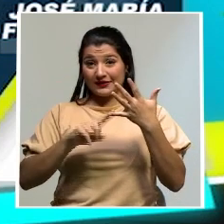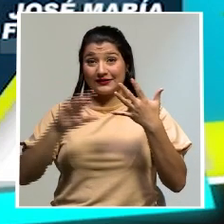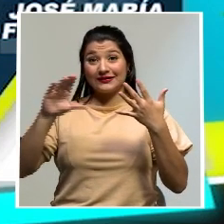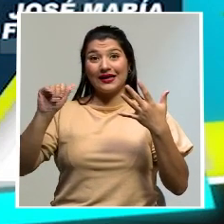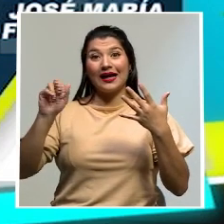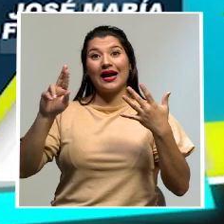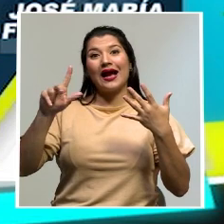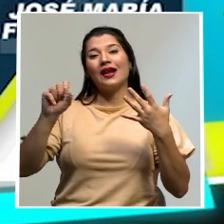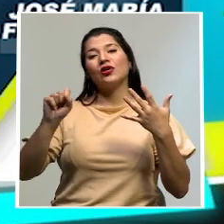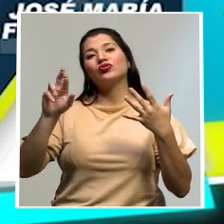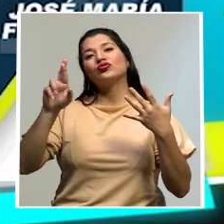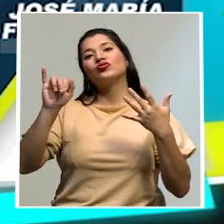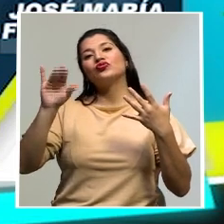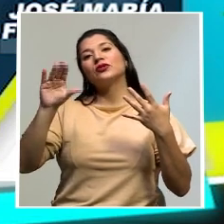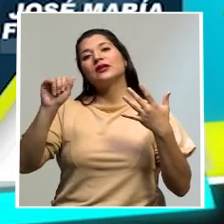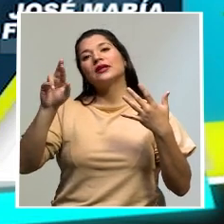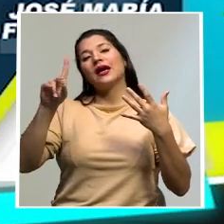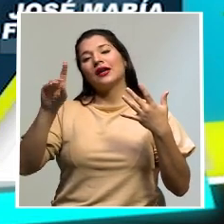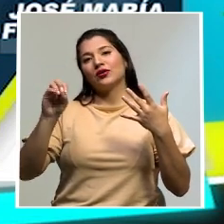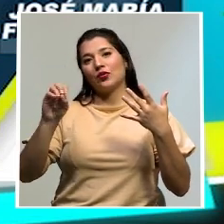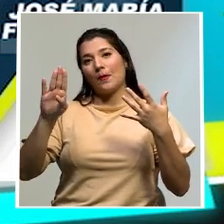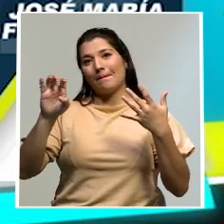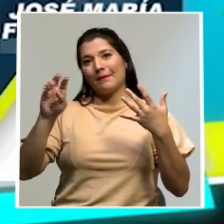Carlos Ricardo Benavides Jiménez.